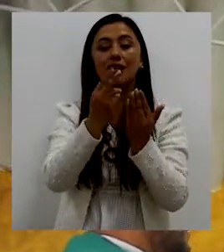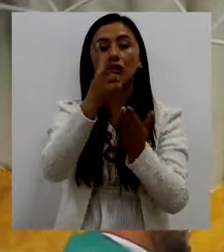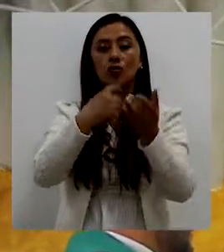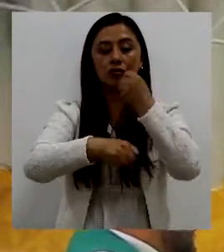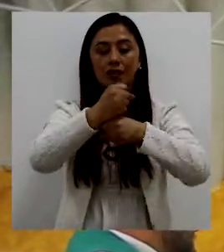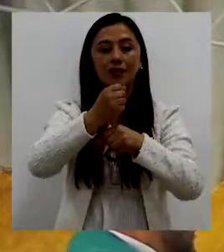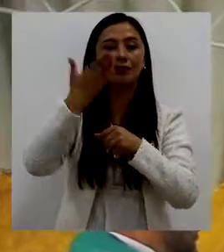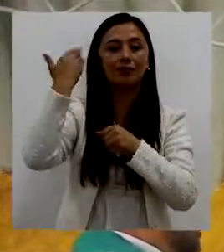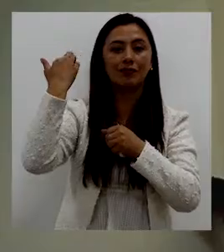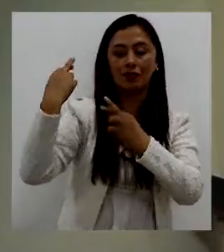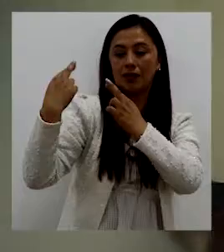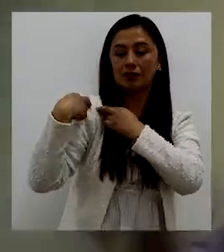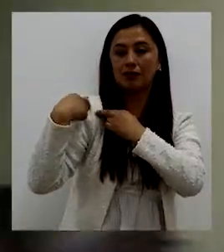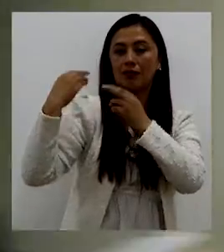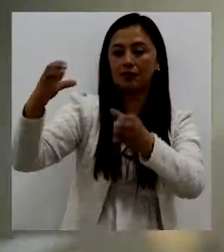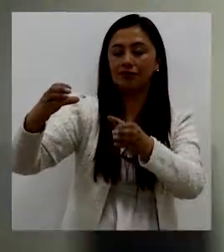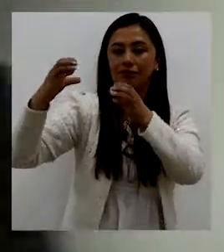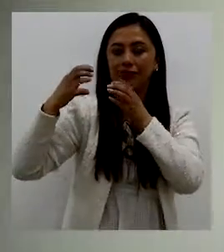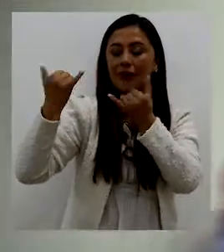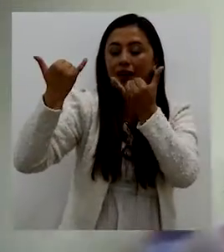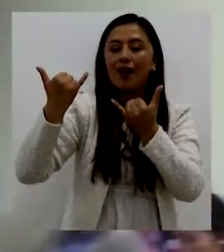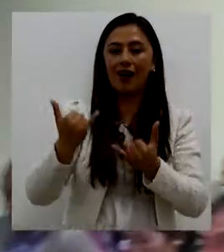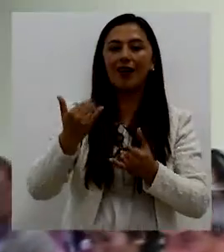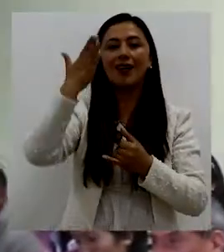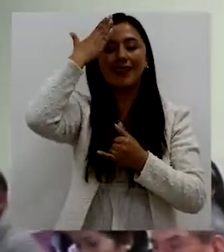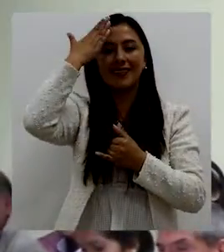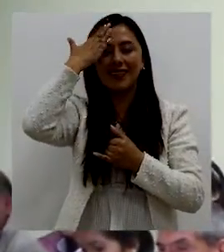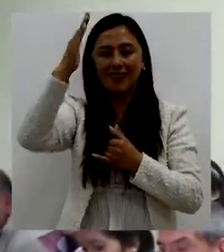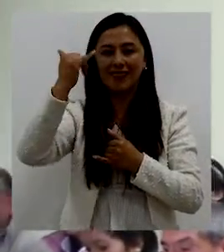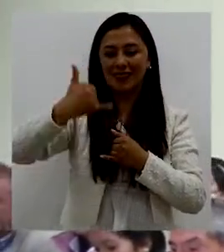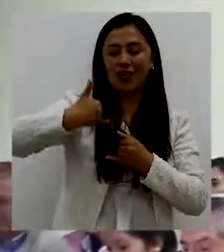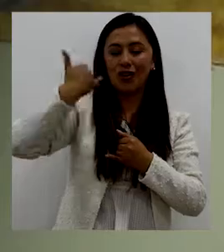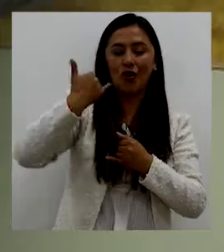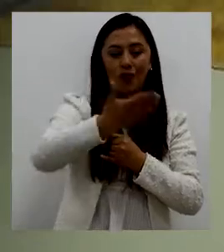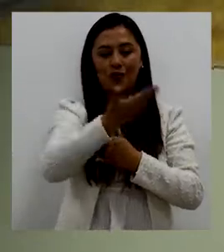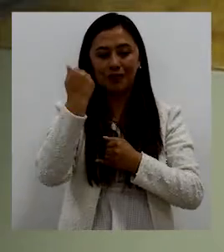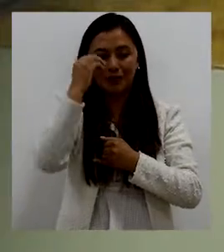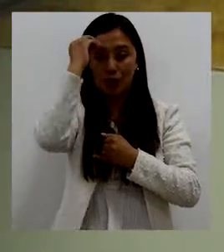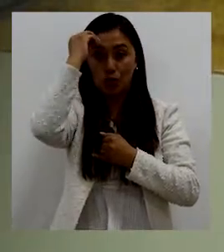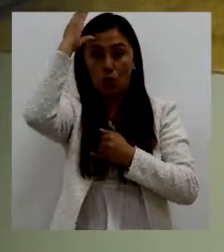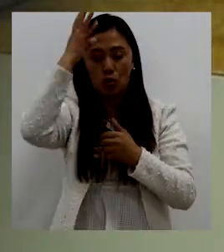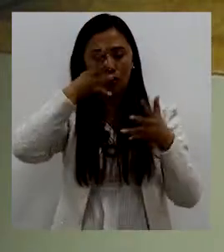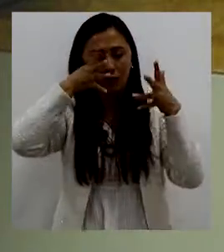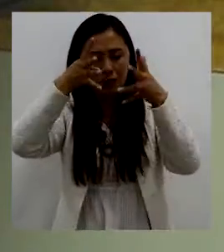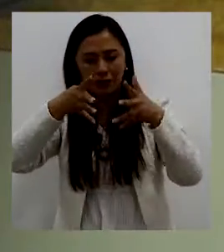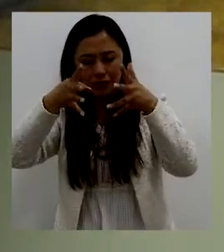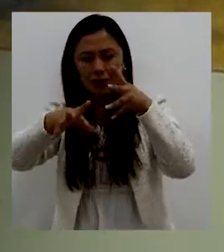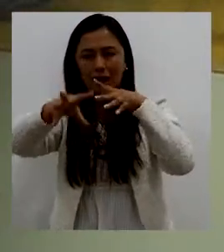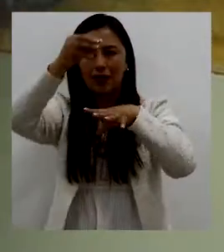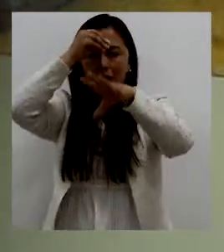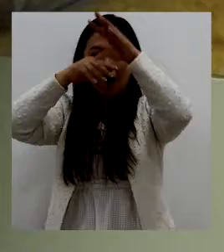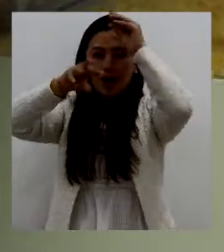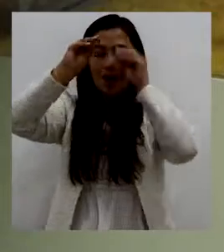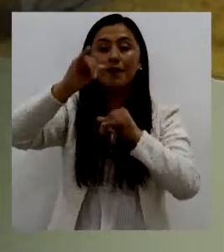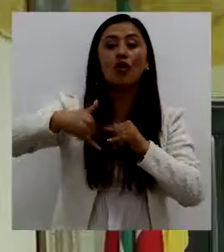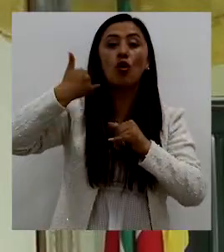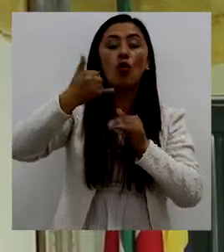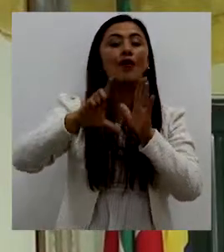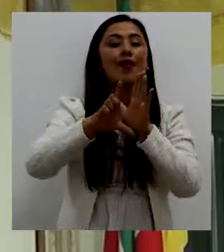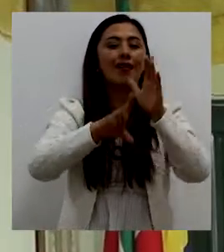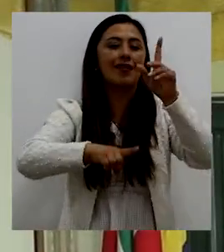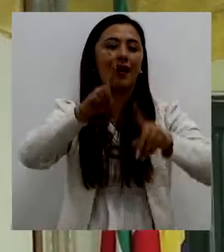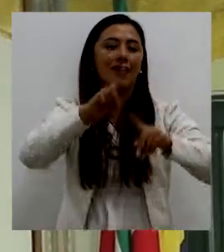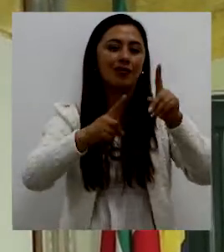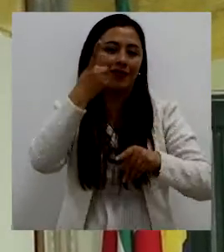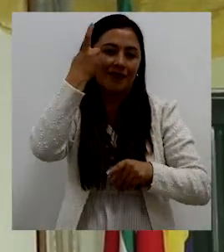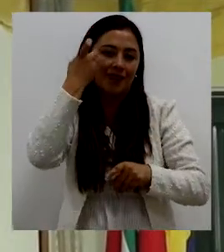para asumir esta responsabilidad y hoy la materializamos en este momento con esta oportunidad de vida que le vamos a brindar a partir de